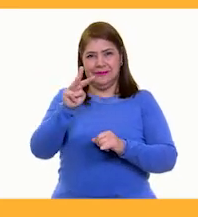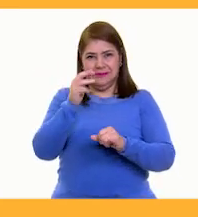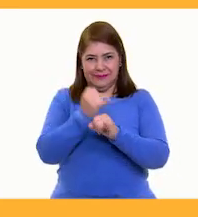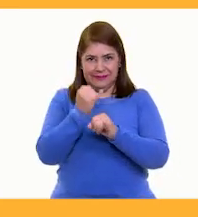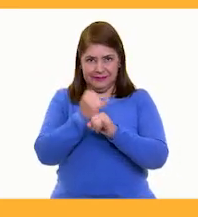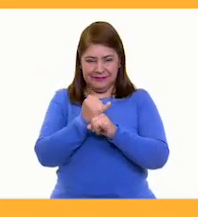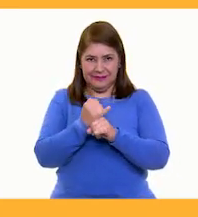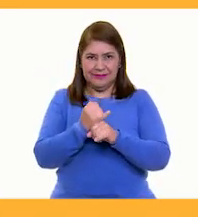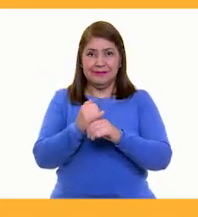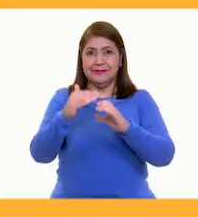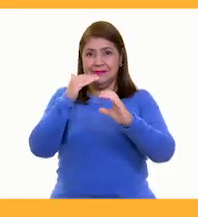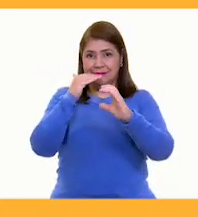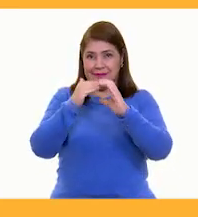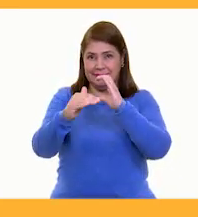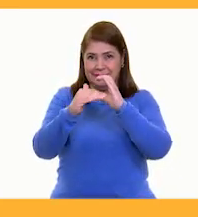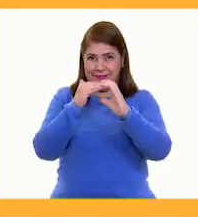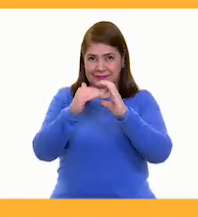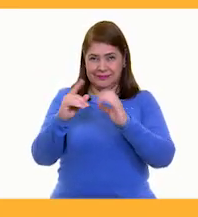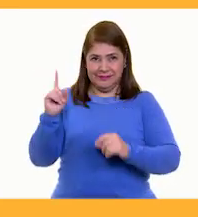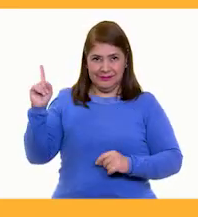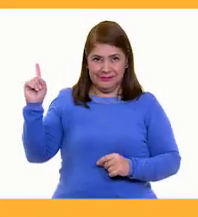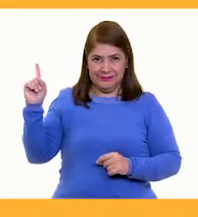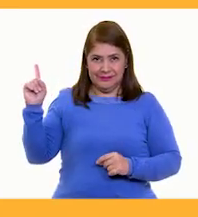cep.gob.mx. Correo,